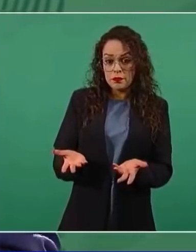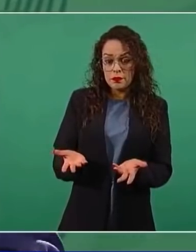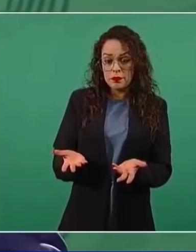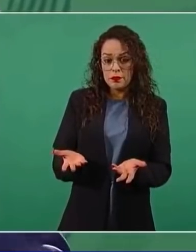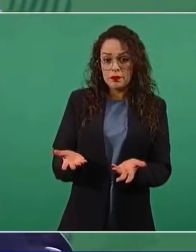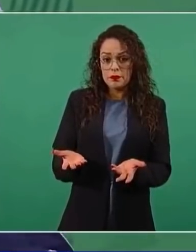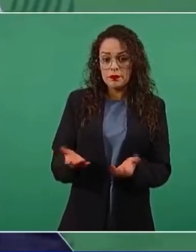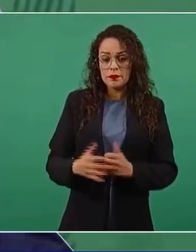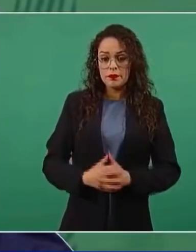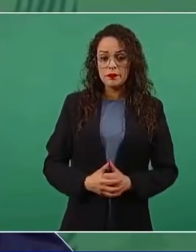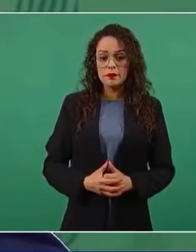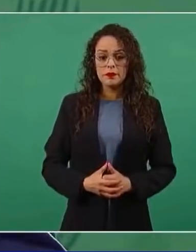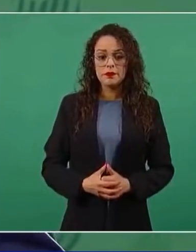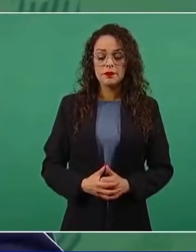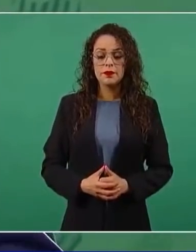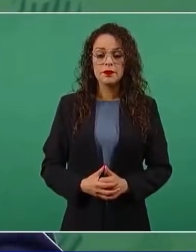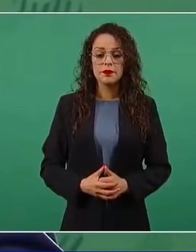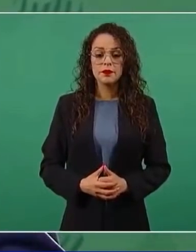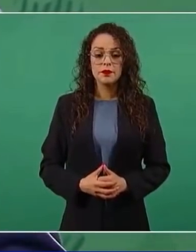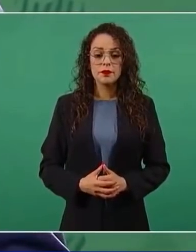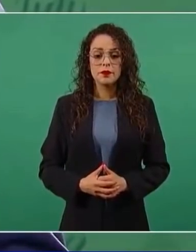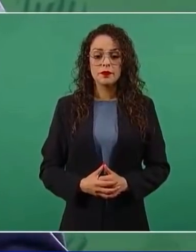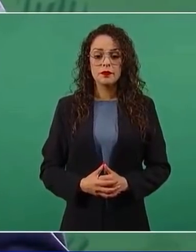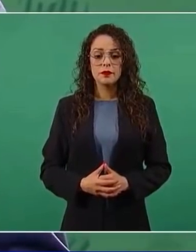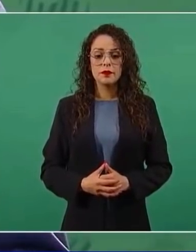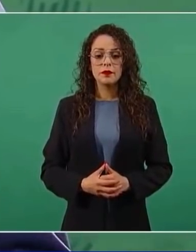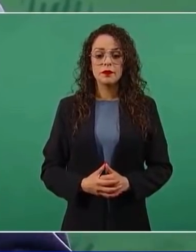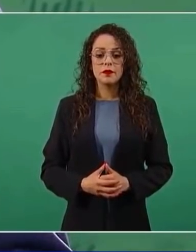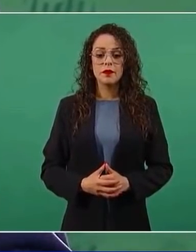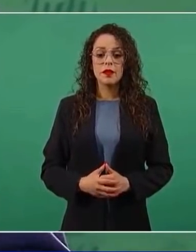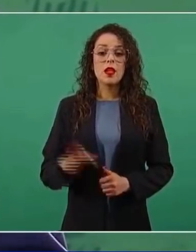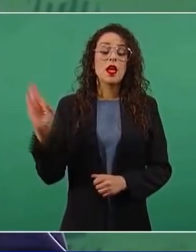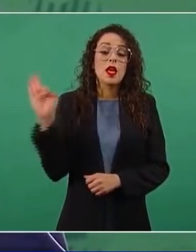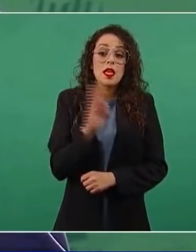y solo si había arreglo,